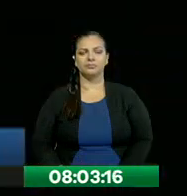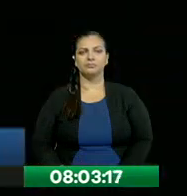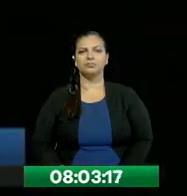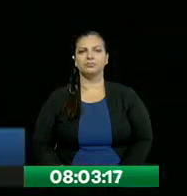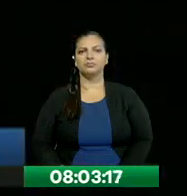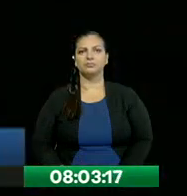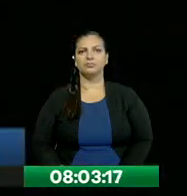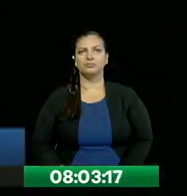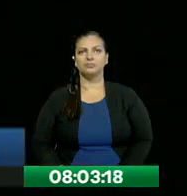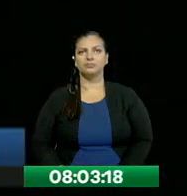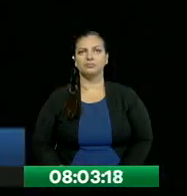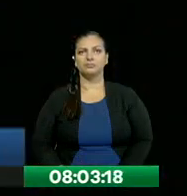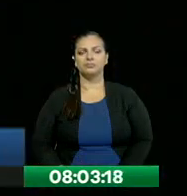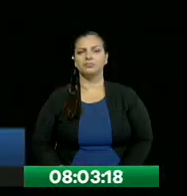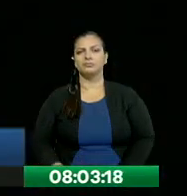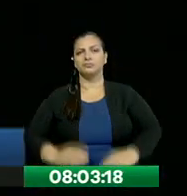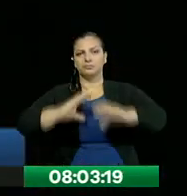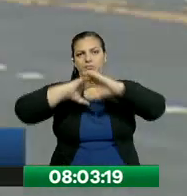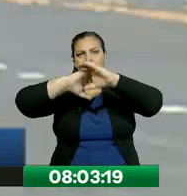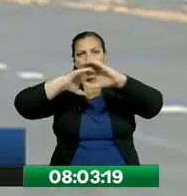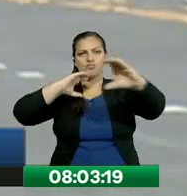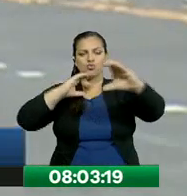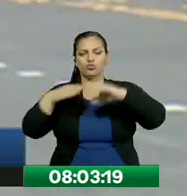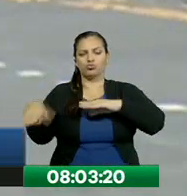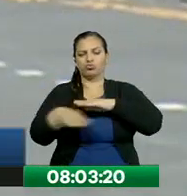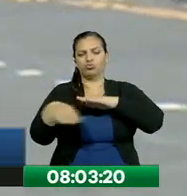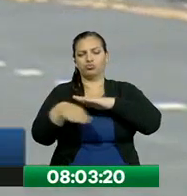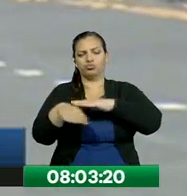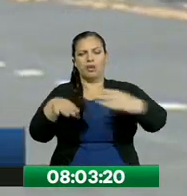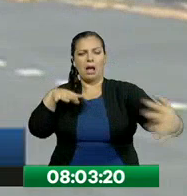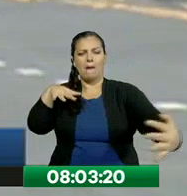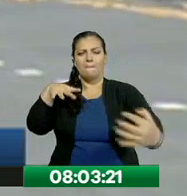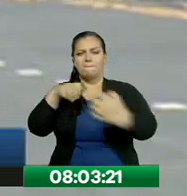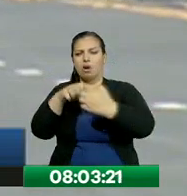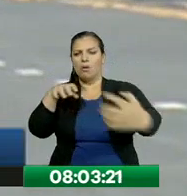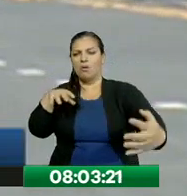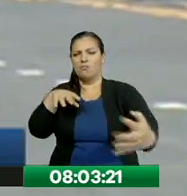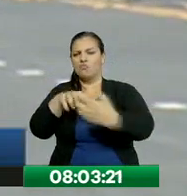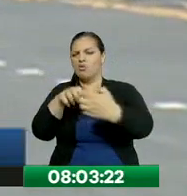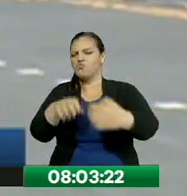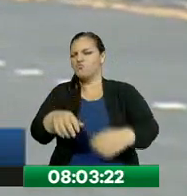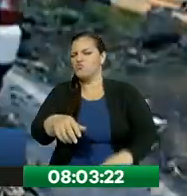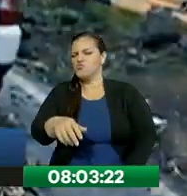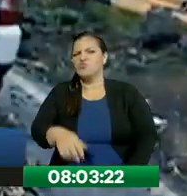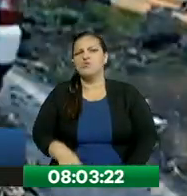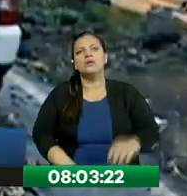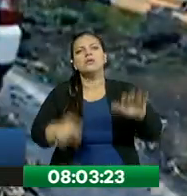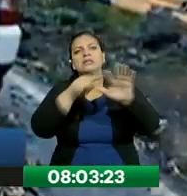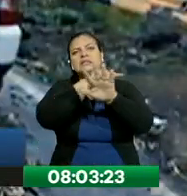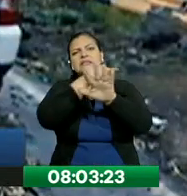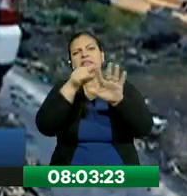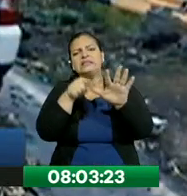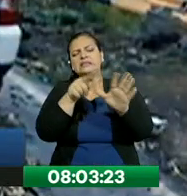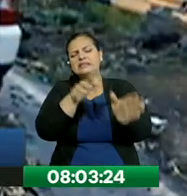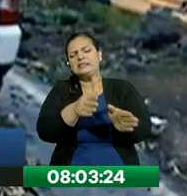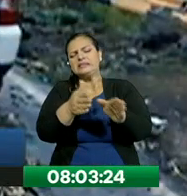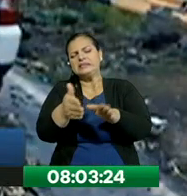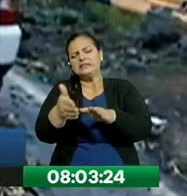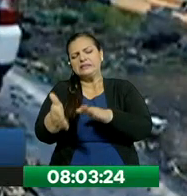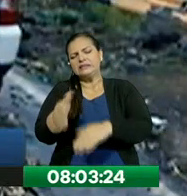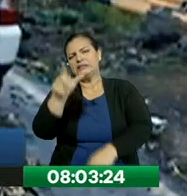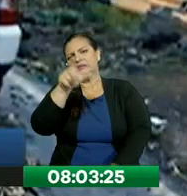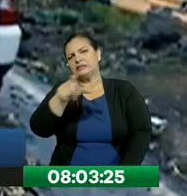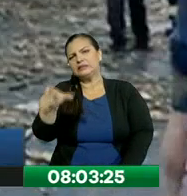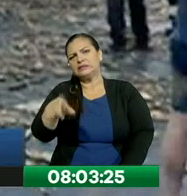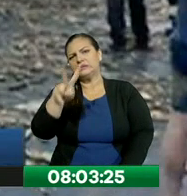Además, 5 muertos y más de 20 heridos, lamentablemente, en un nuevo accidente